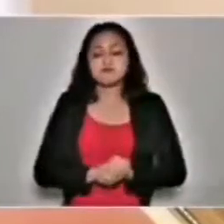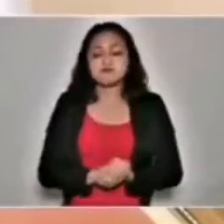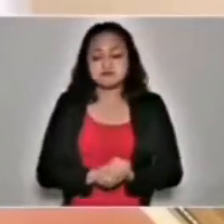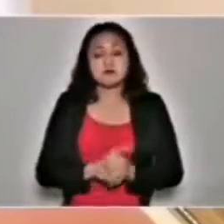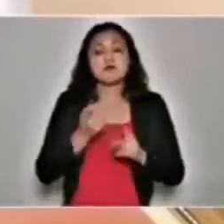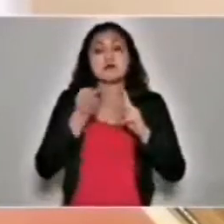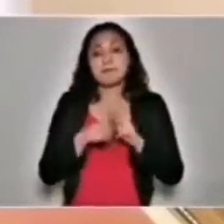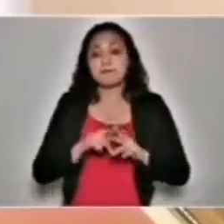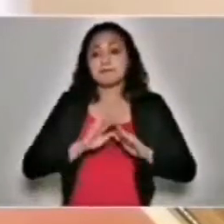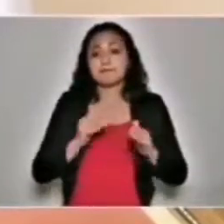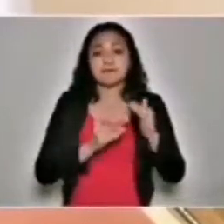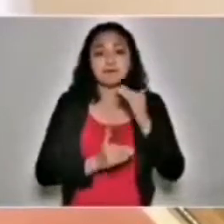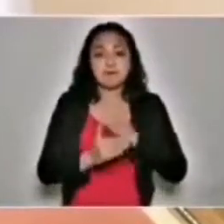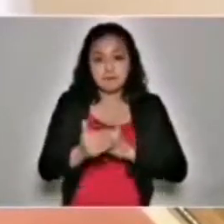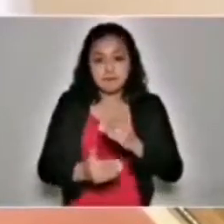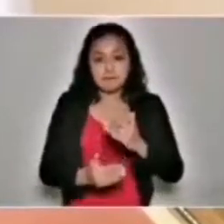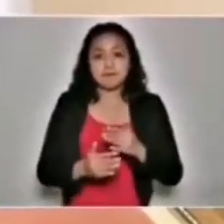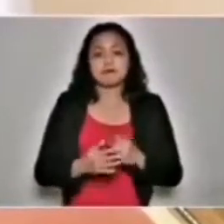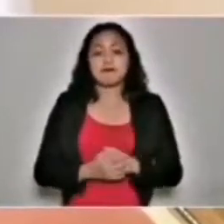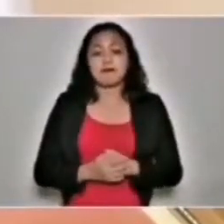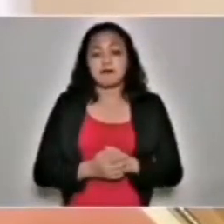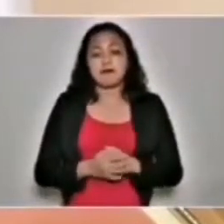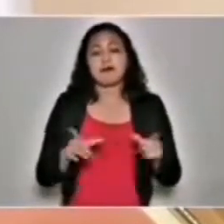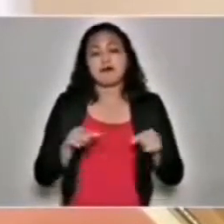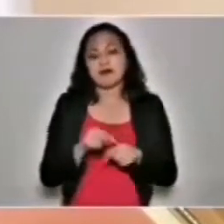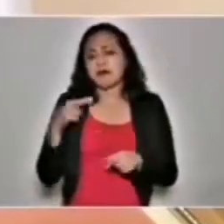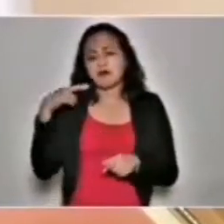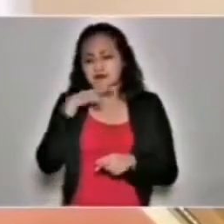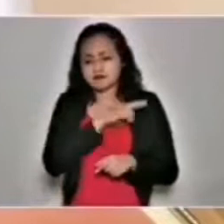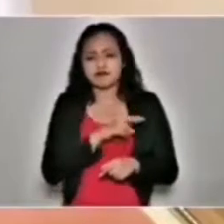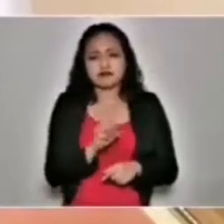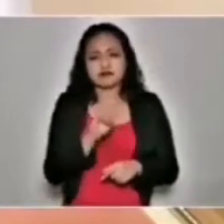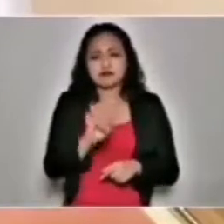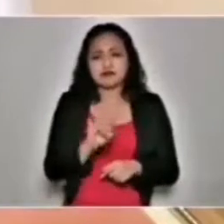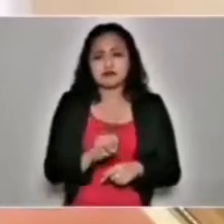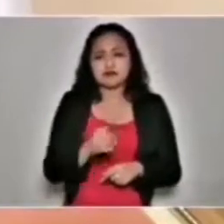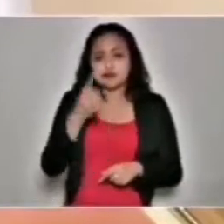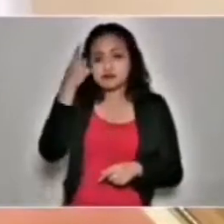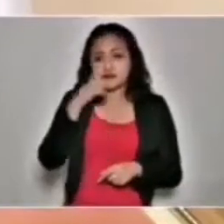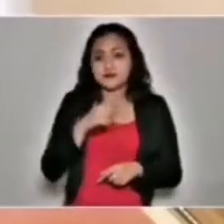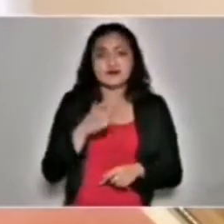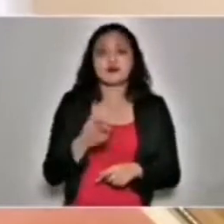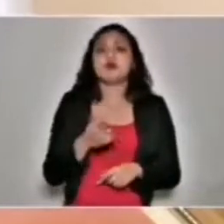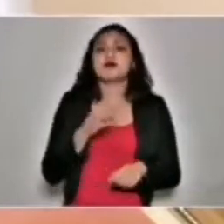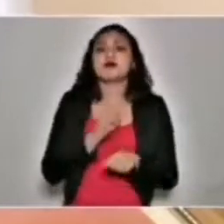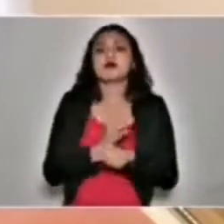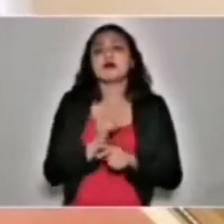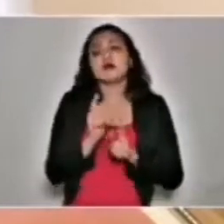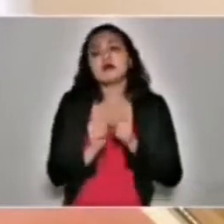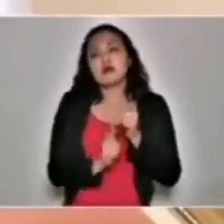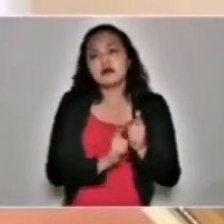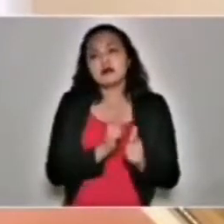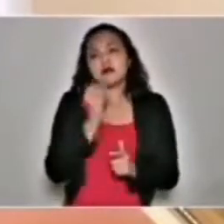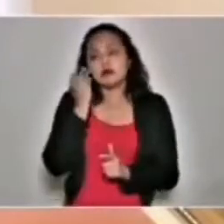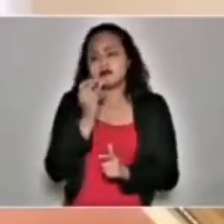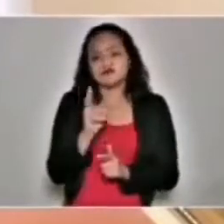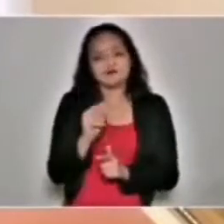y se inicia el procedimiento breve, rápido. No va a ser un procedimiento que